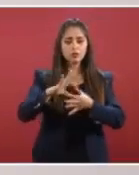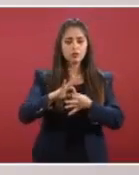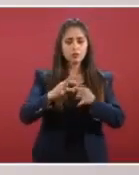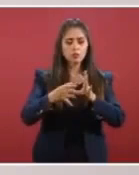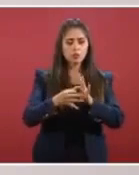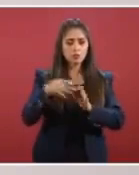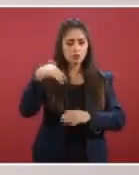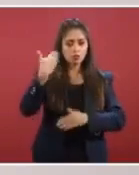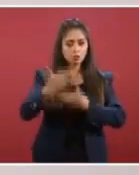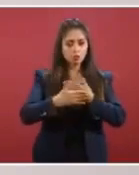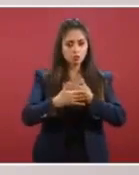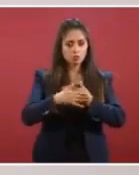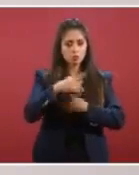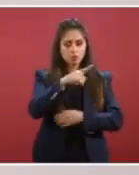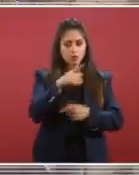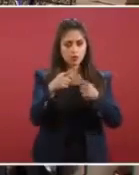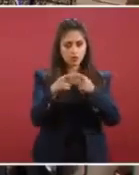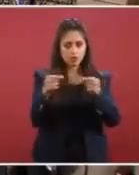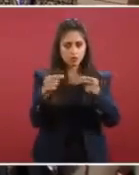en Japón.